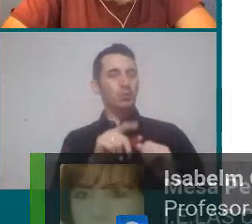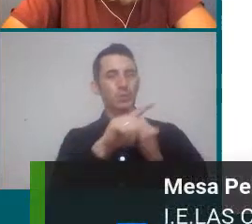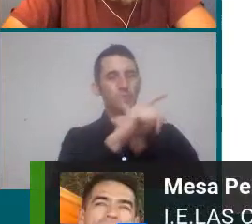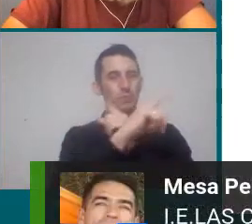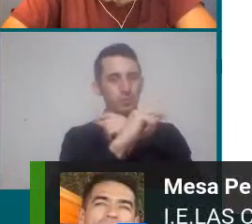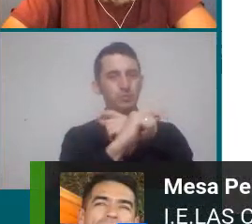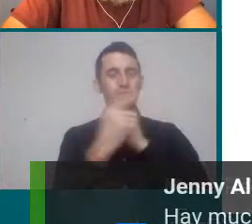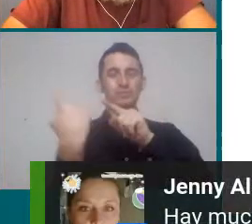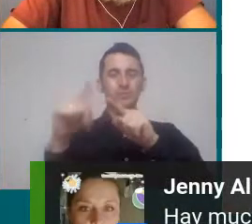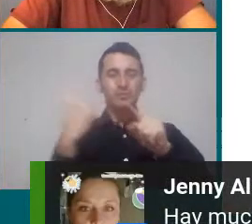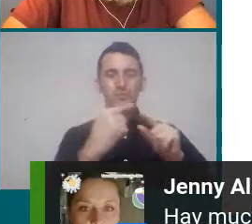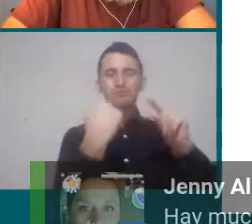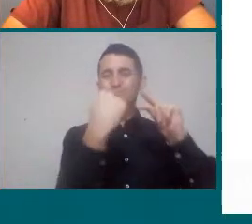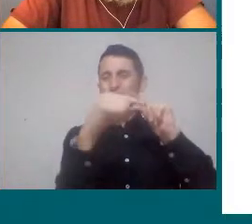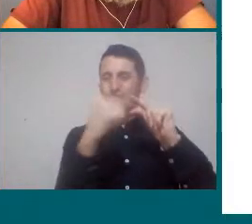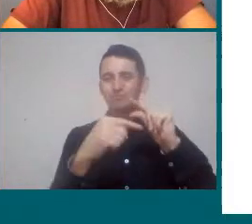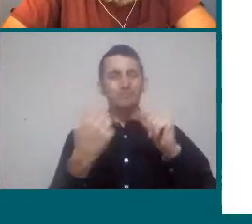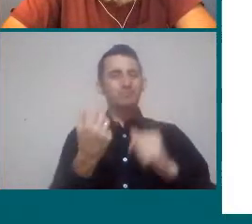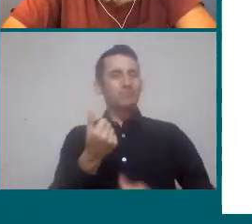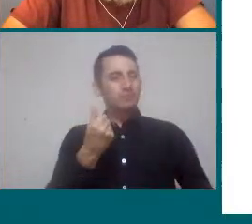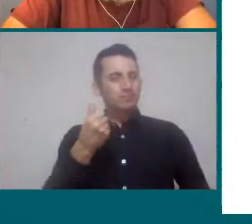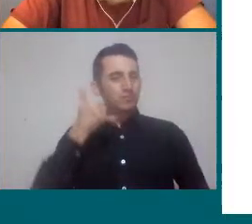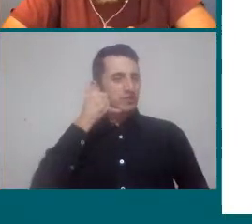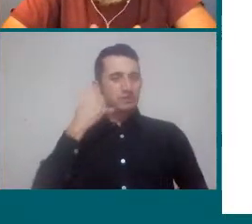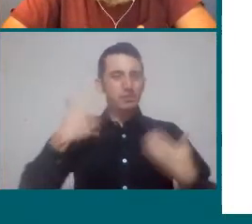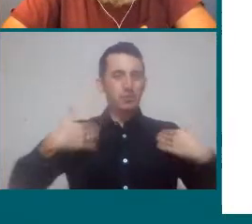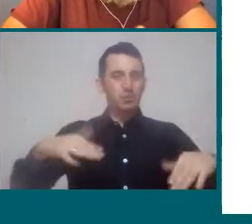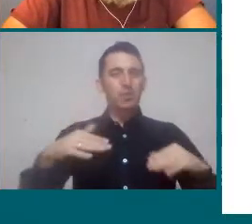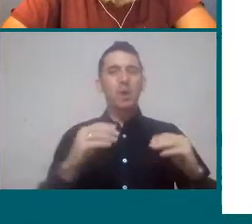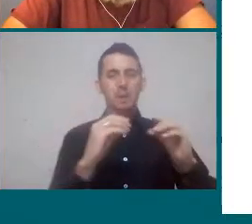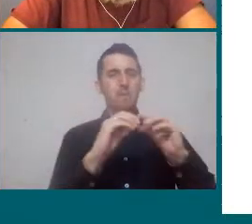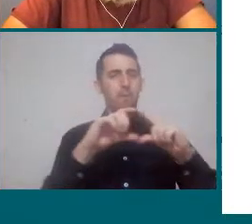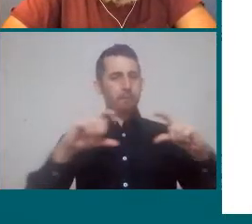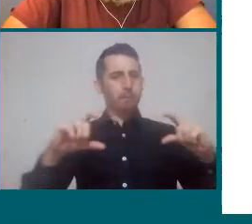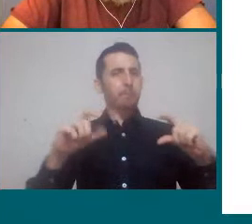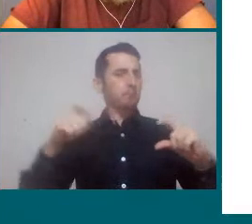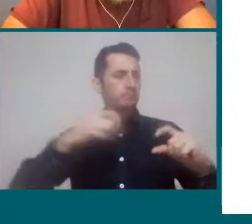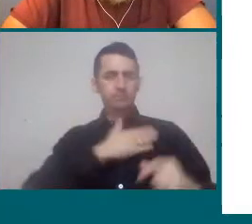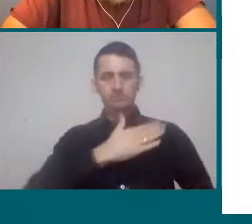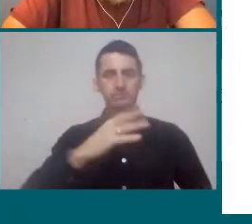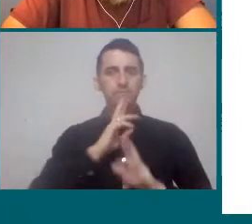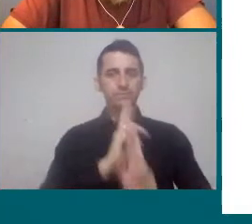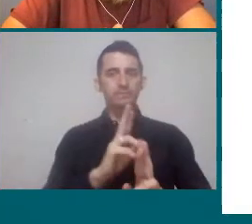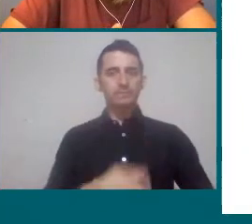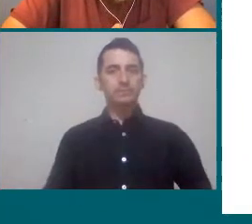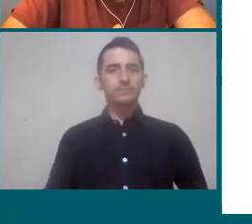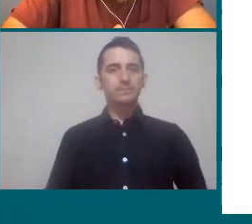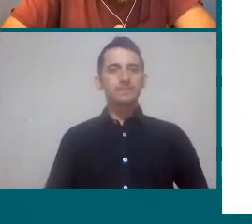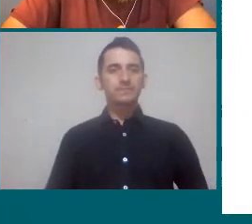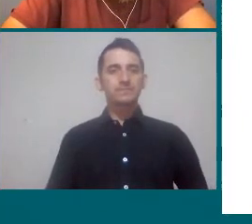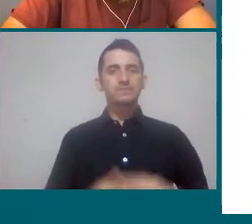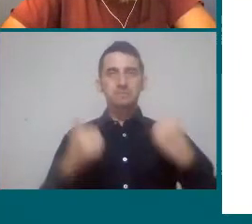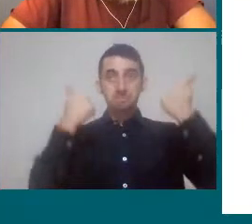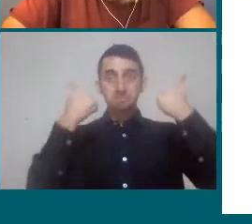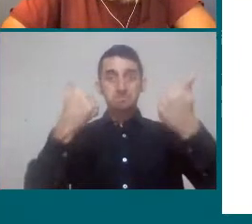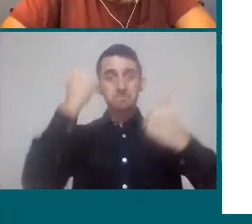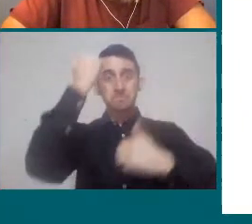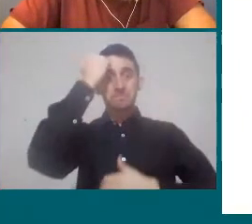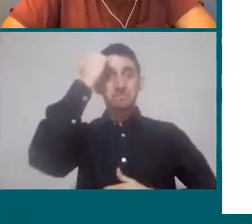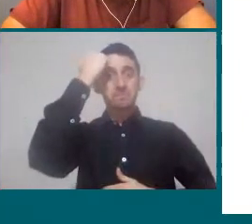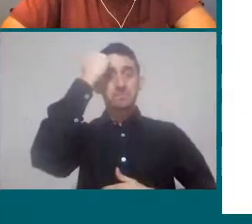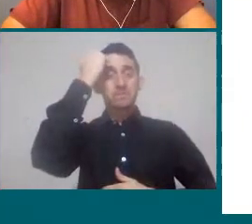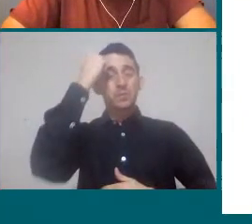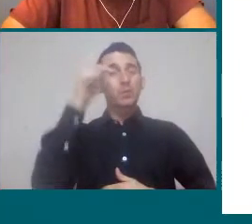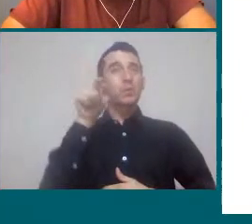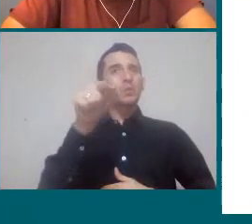teléfono, correo electrónico o lo que tú, vamos, lo que necesitéis. Perfecto, profesor. Profesor, ¿cómo ha sido ese